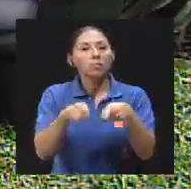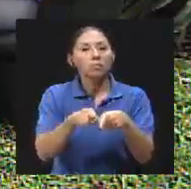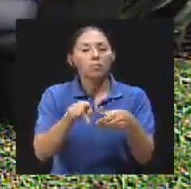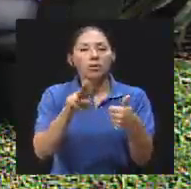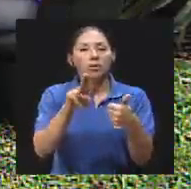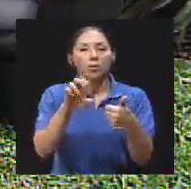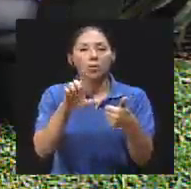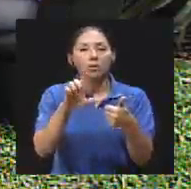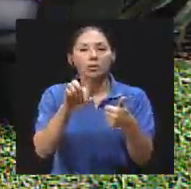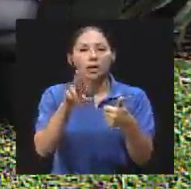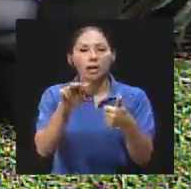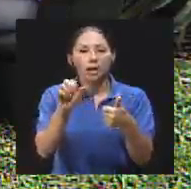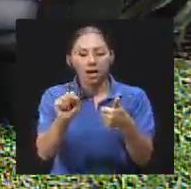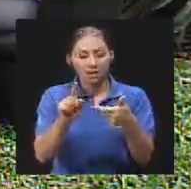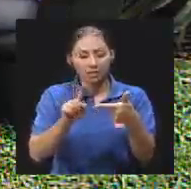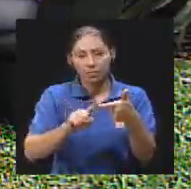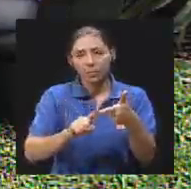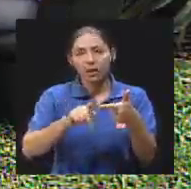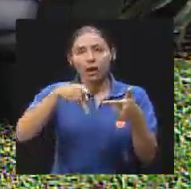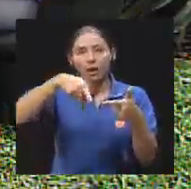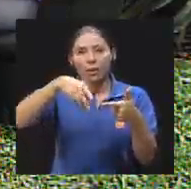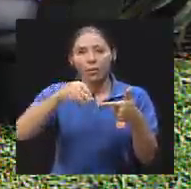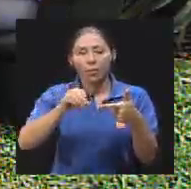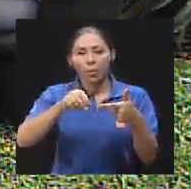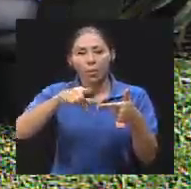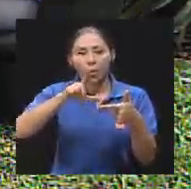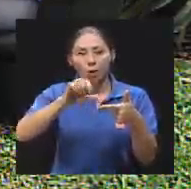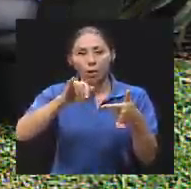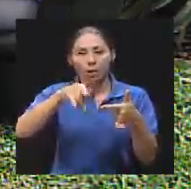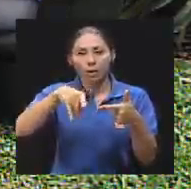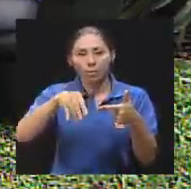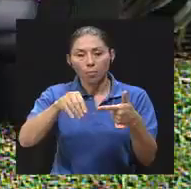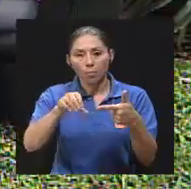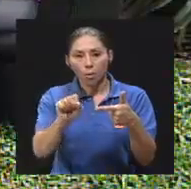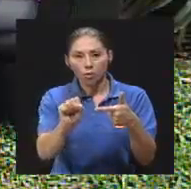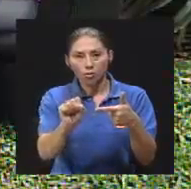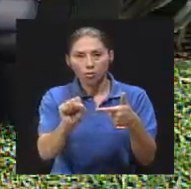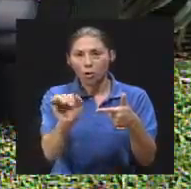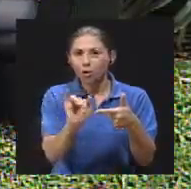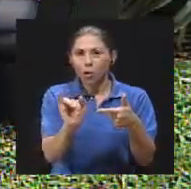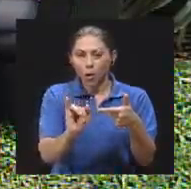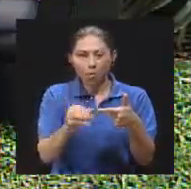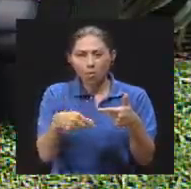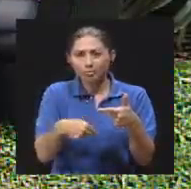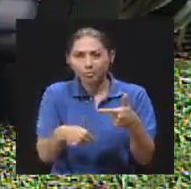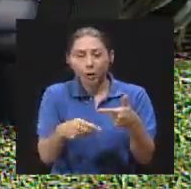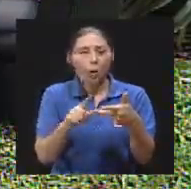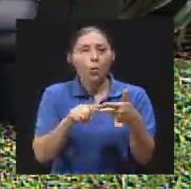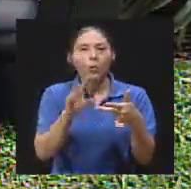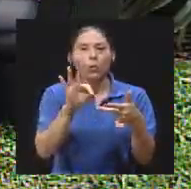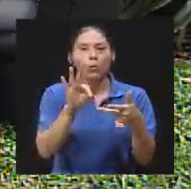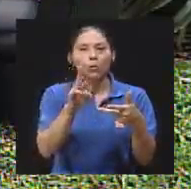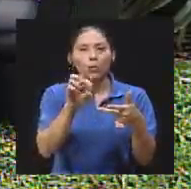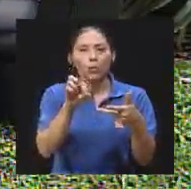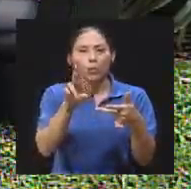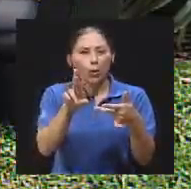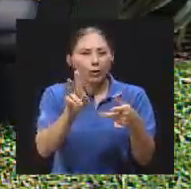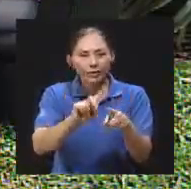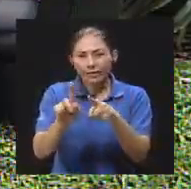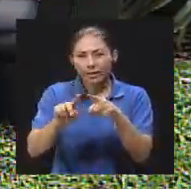úlceras, pueden aparecer pelotitas que llamamos pólipos o como hongos que salen dentro de la mucosa, o tumores que se